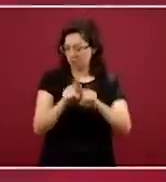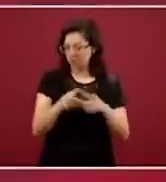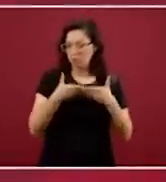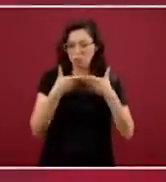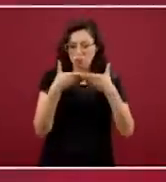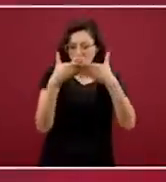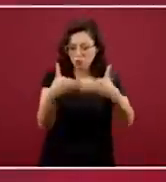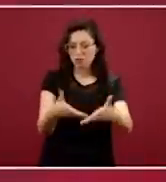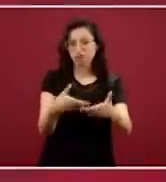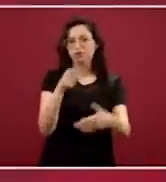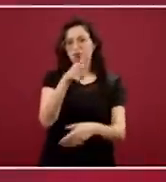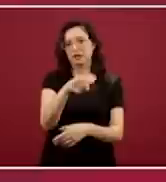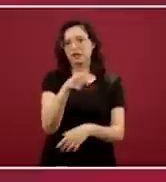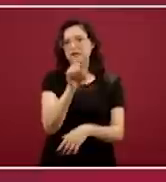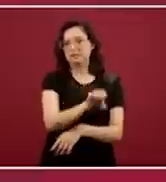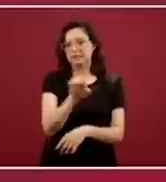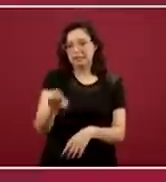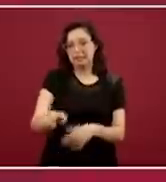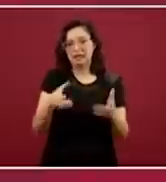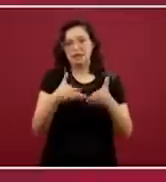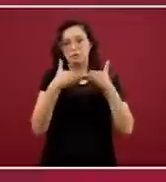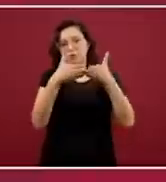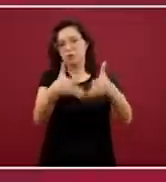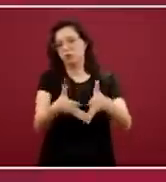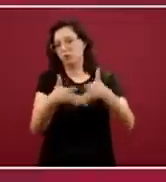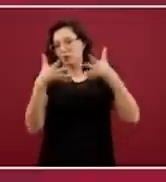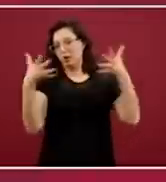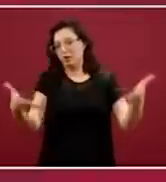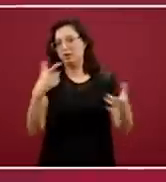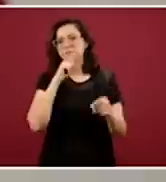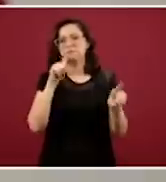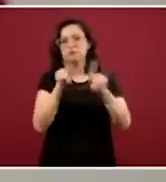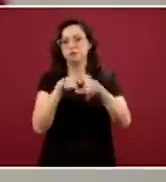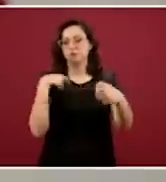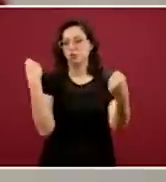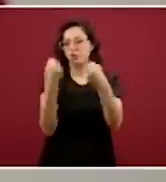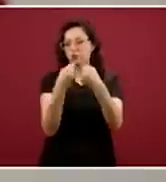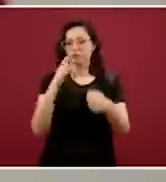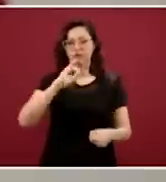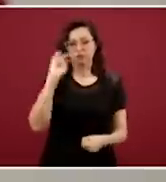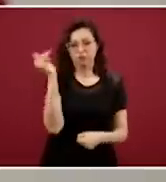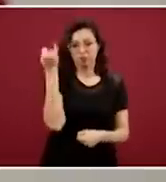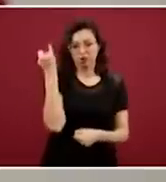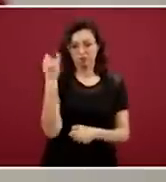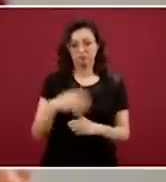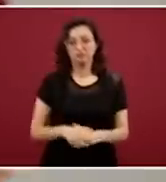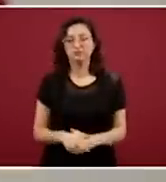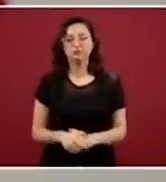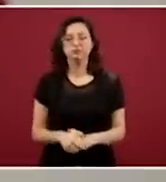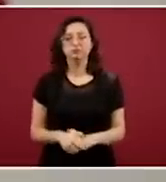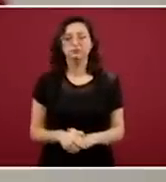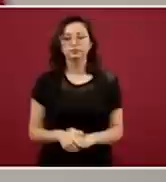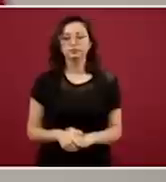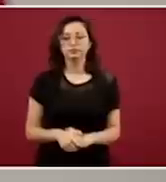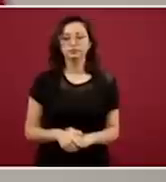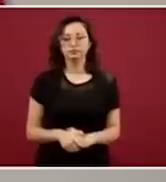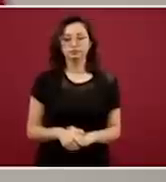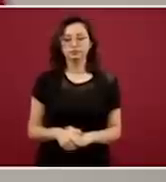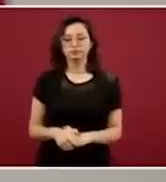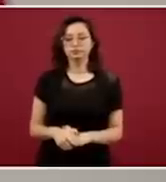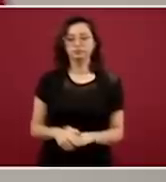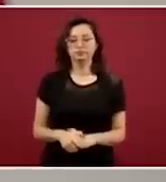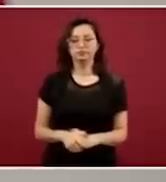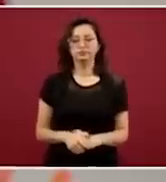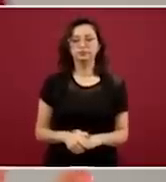de Ensenada es un puerto muy grande, y también la frontera en Tijuana. Aquí es importante visualizar